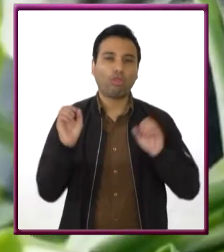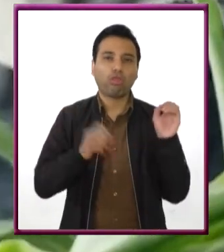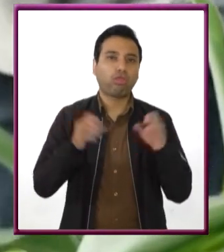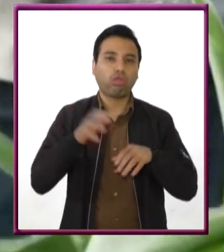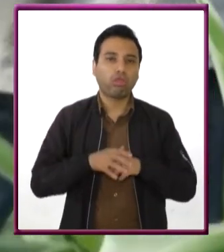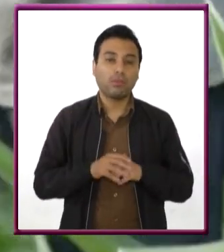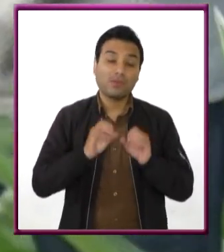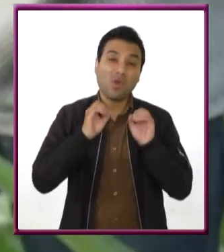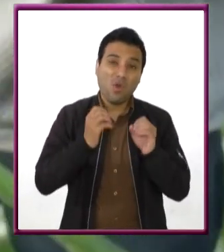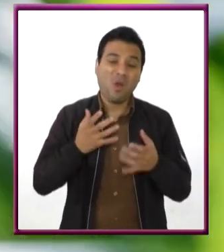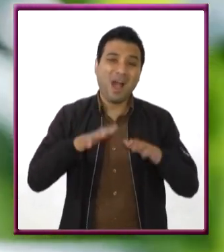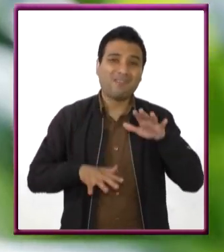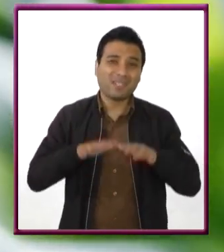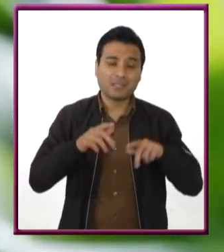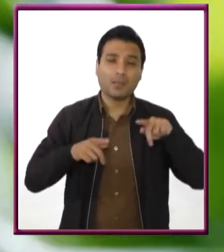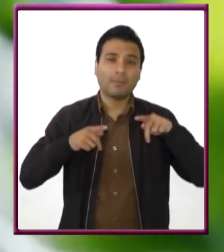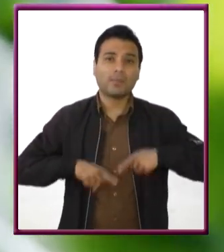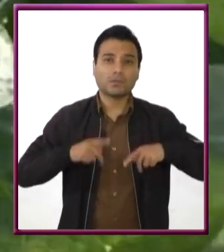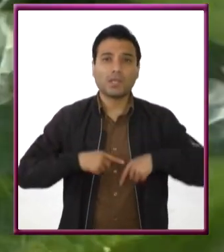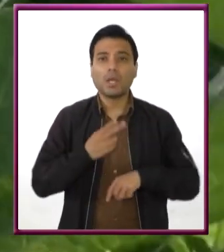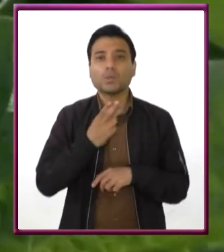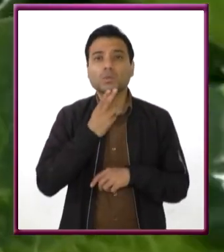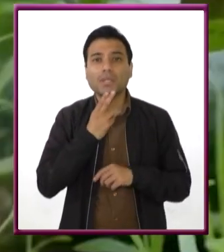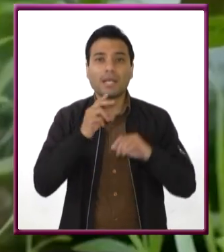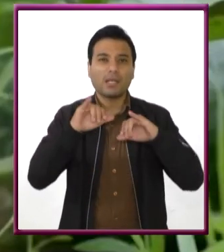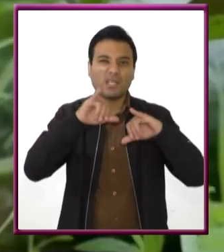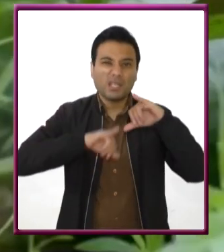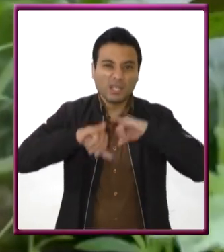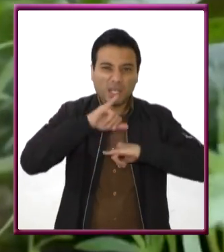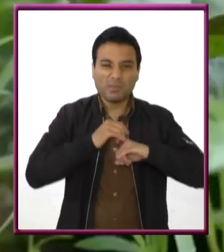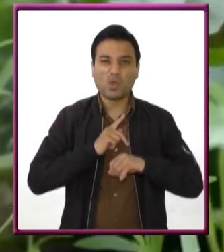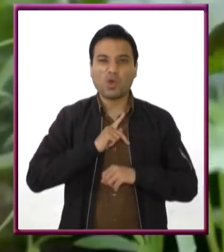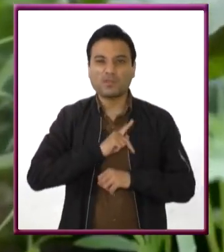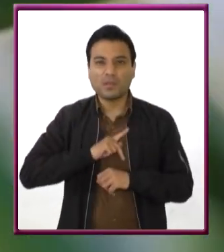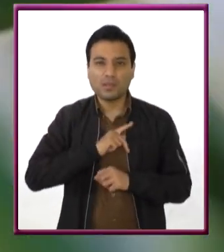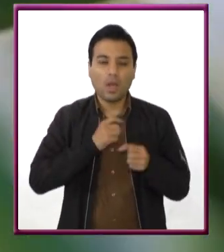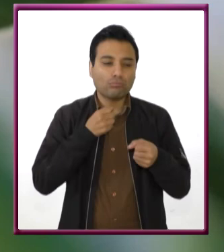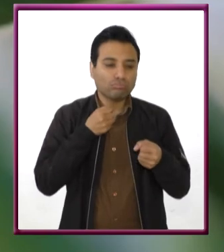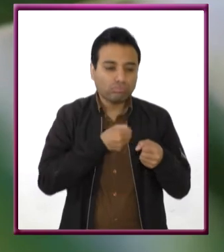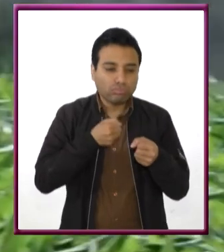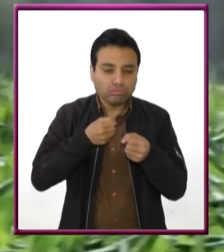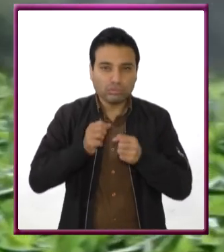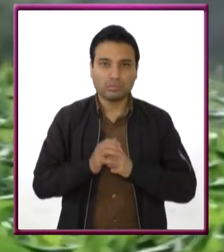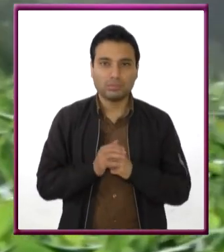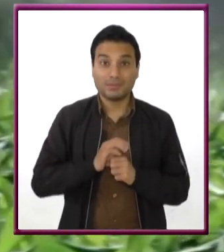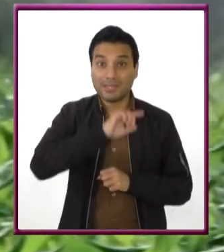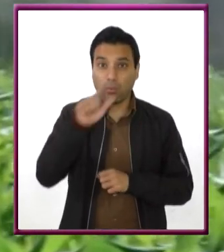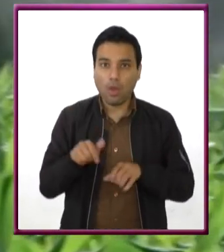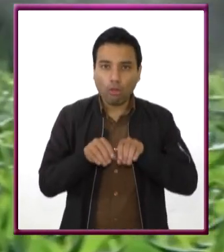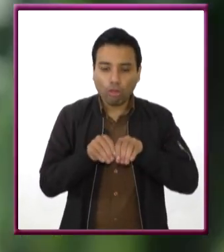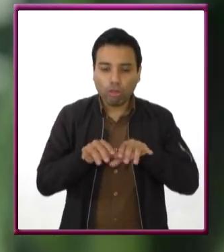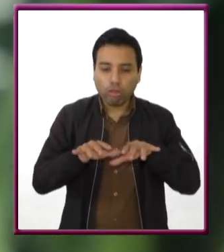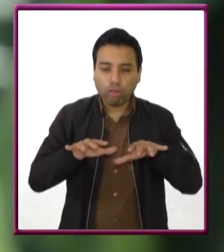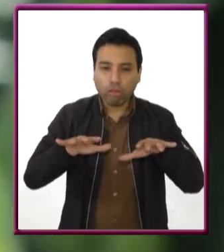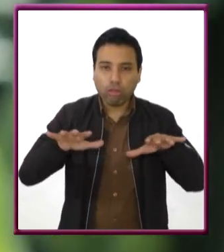la contaminación se debe al uso de agroquímicos que pueden facilitar la producción de alimentos, pero son nocivos para el ser